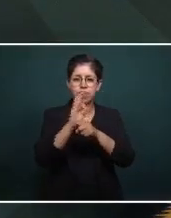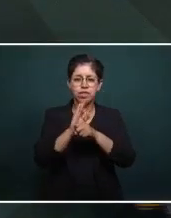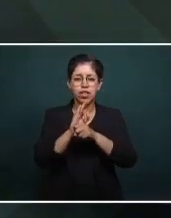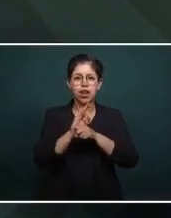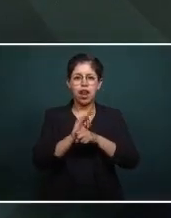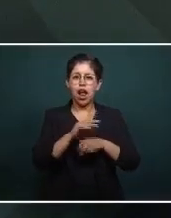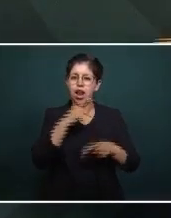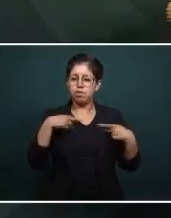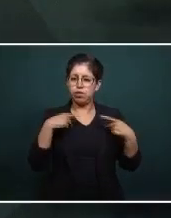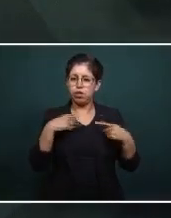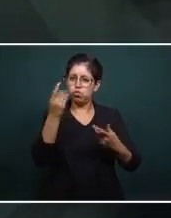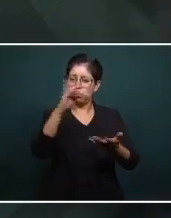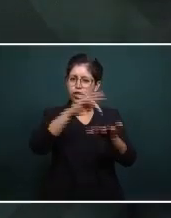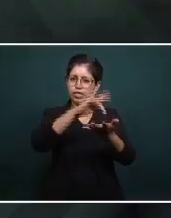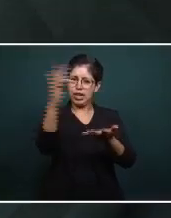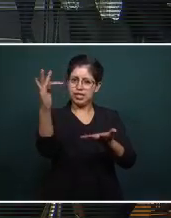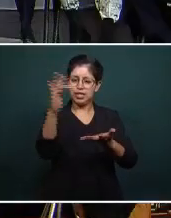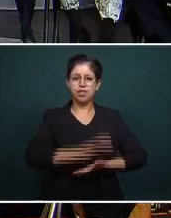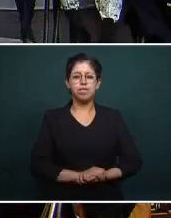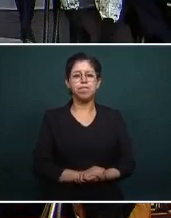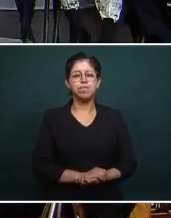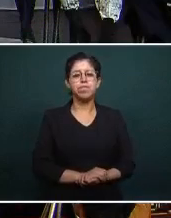fuerzas federales. Muchísimas gracias.